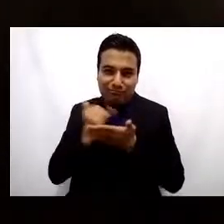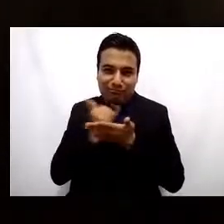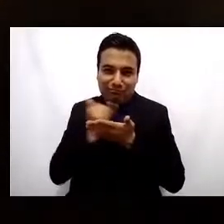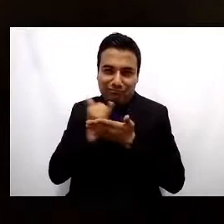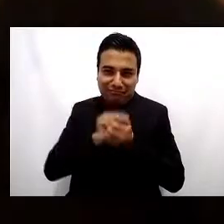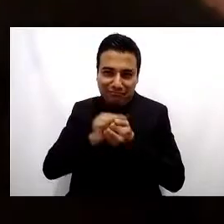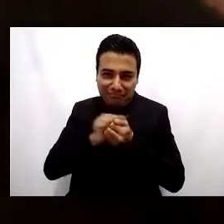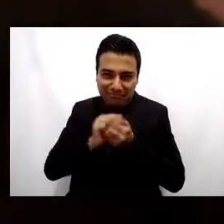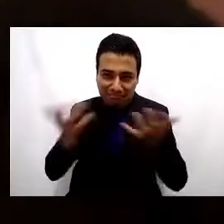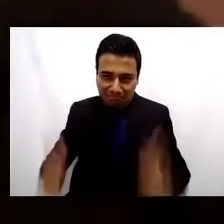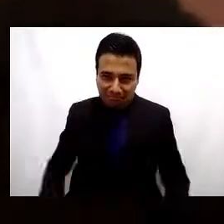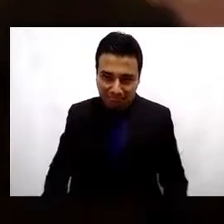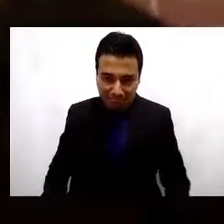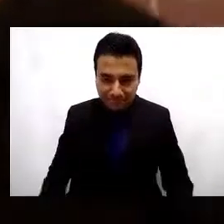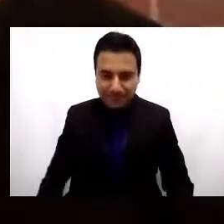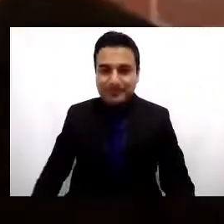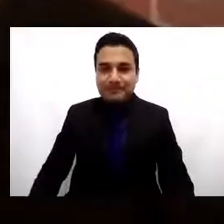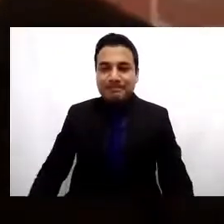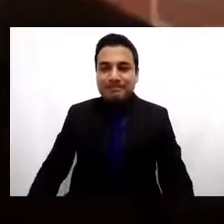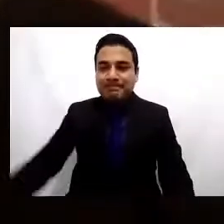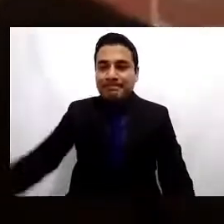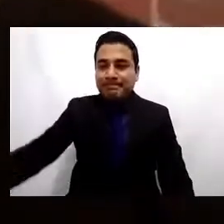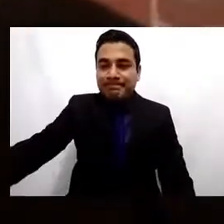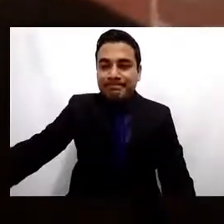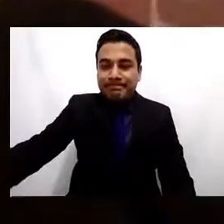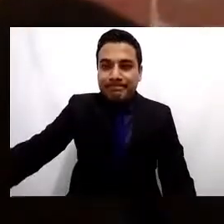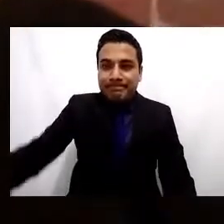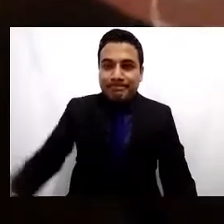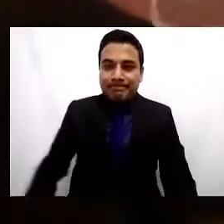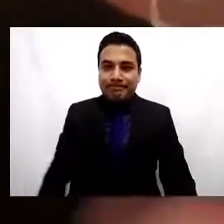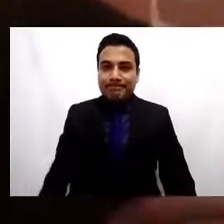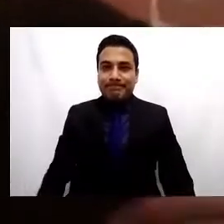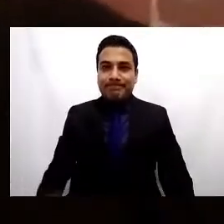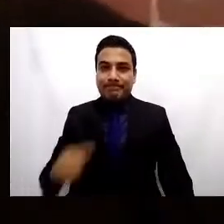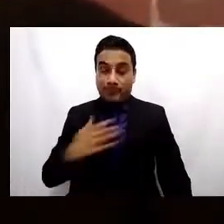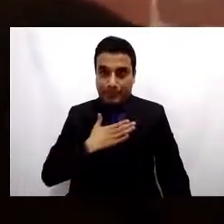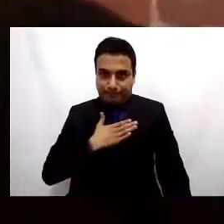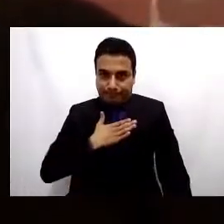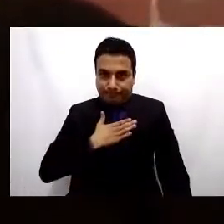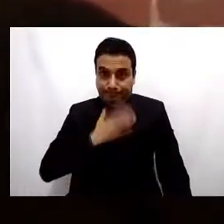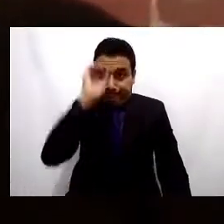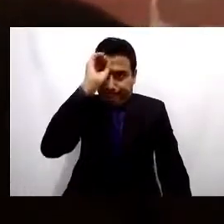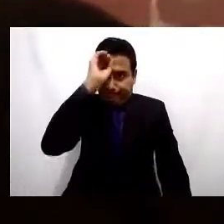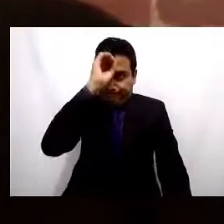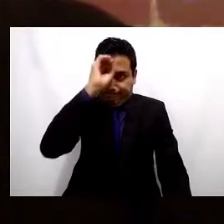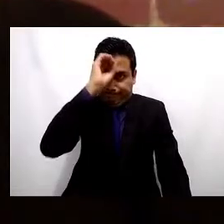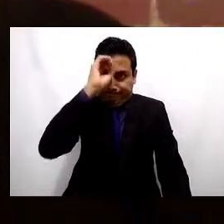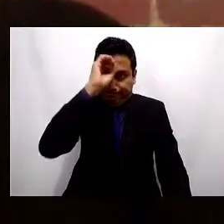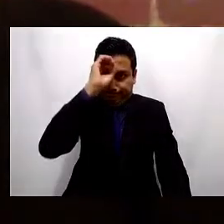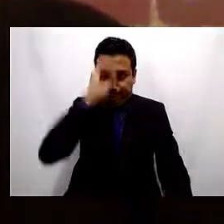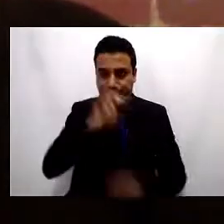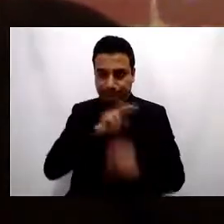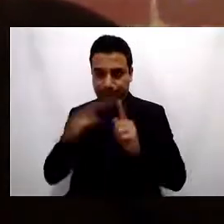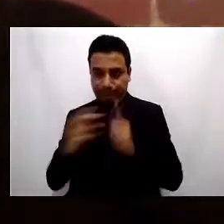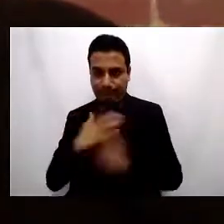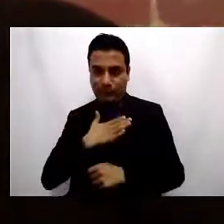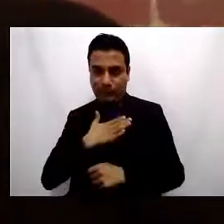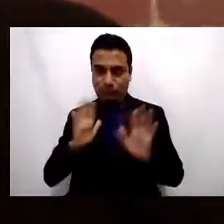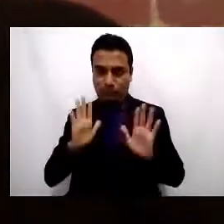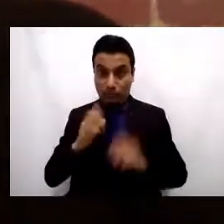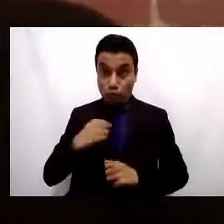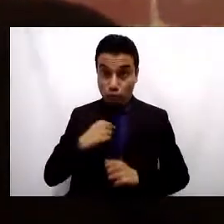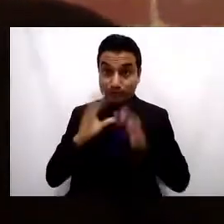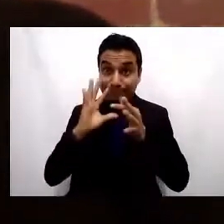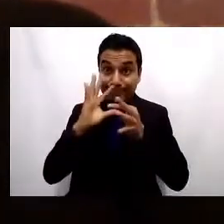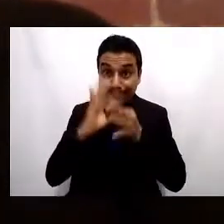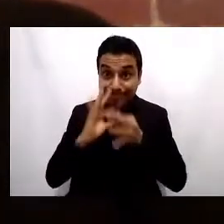Usando, por supuesto, la subjetividad. Digo, todo lo que yo voy a desarrollar aquí en realidad es basado